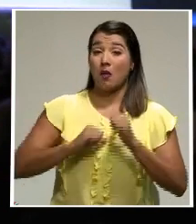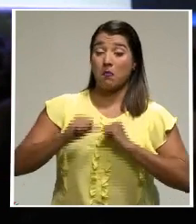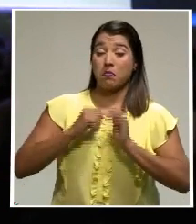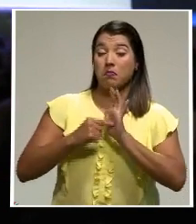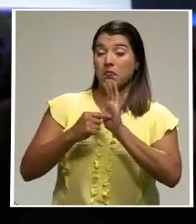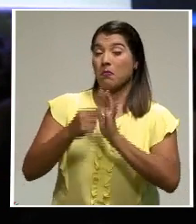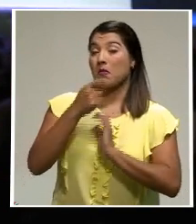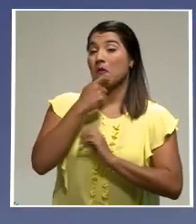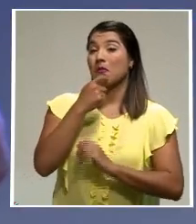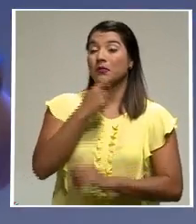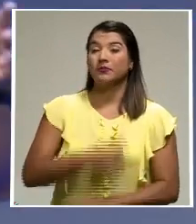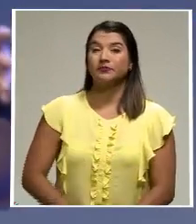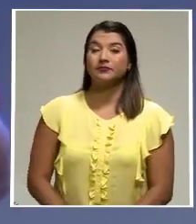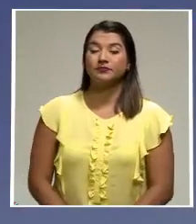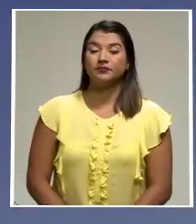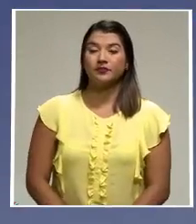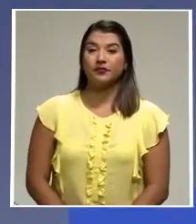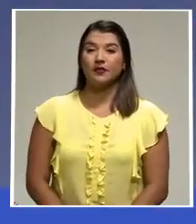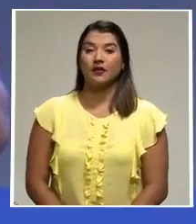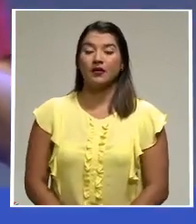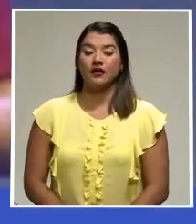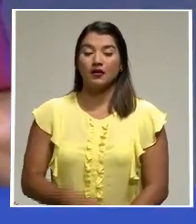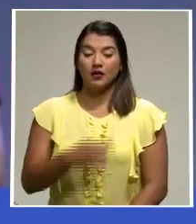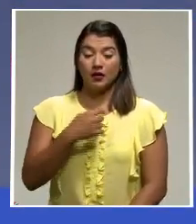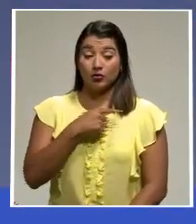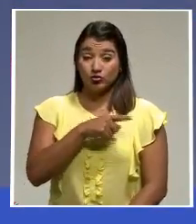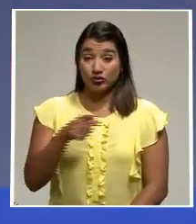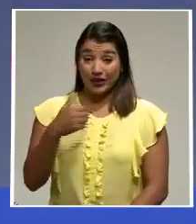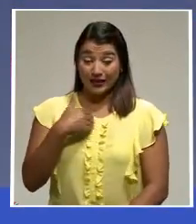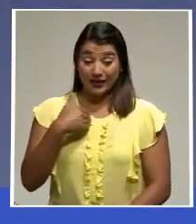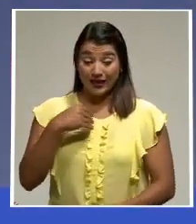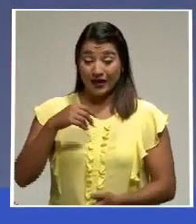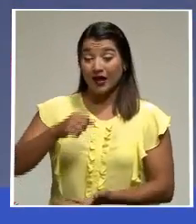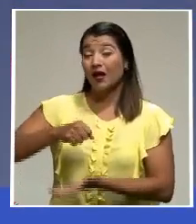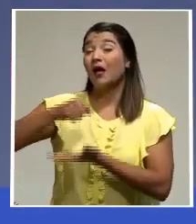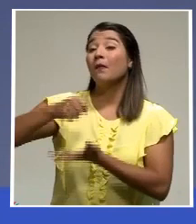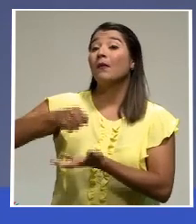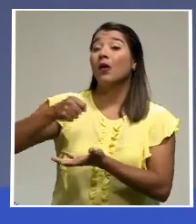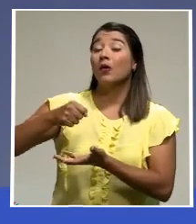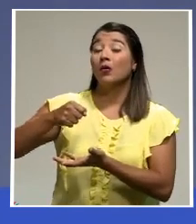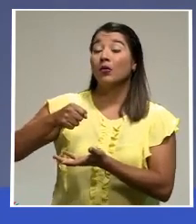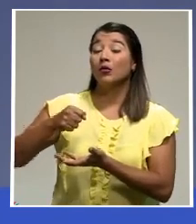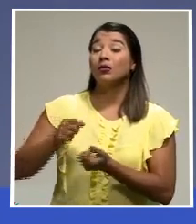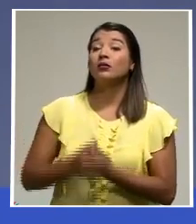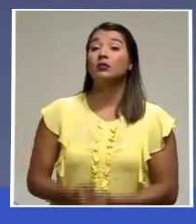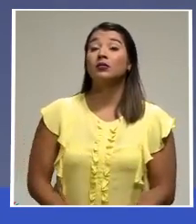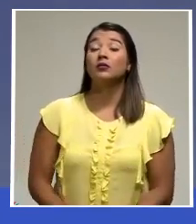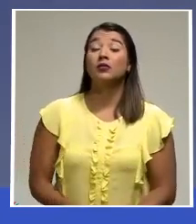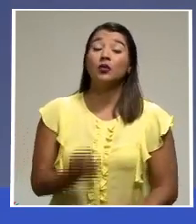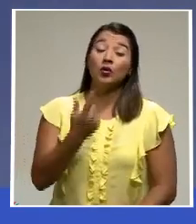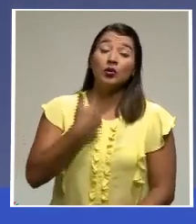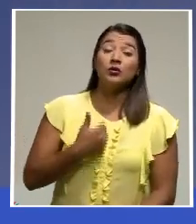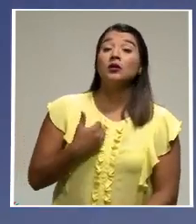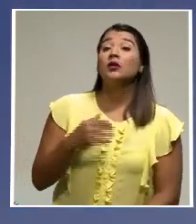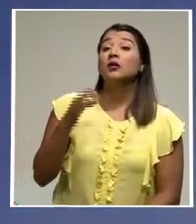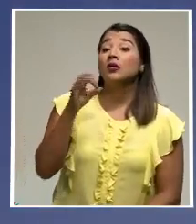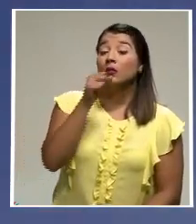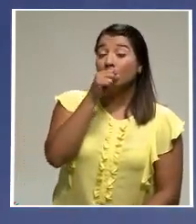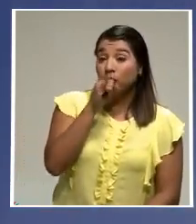Rodríguez. Tienen ahí, creo, en la bolsita, entre otras cosas, tienen ustedes preservativo, un montón de cosas.